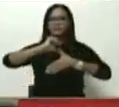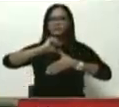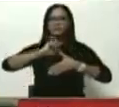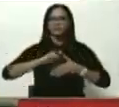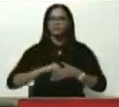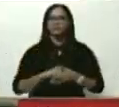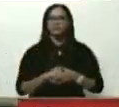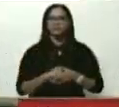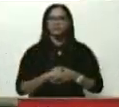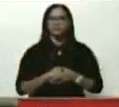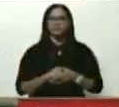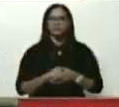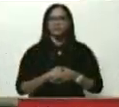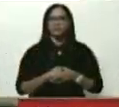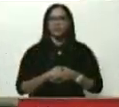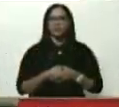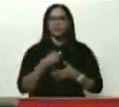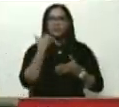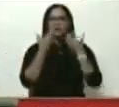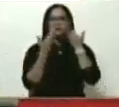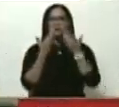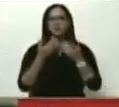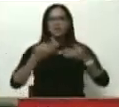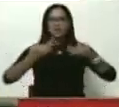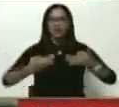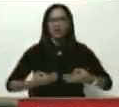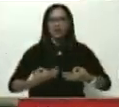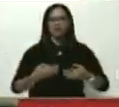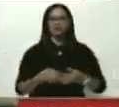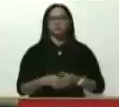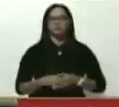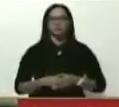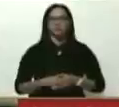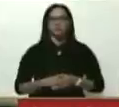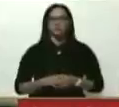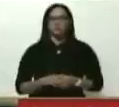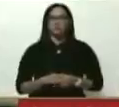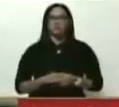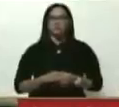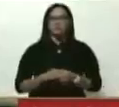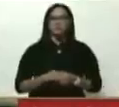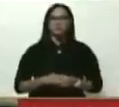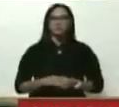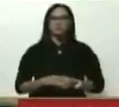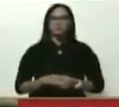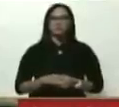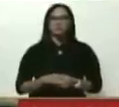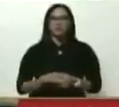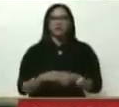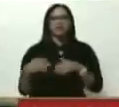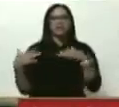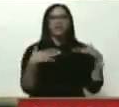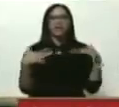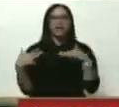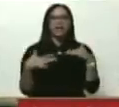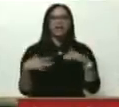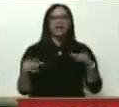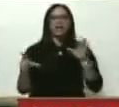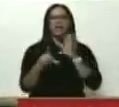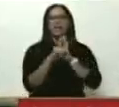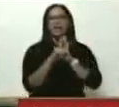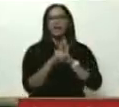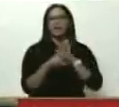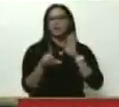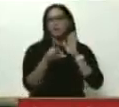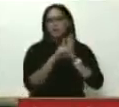Es la ofensiva legal. Es la ofensiva de la guerra legal.